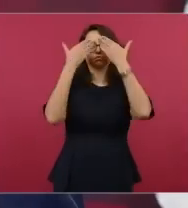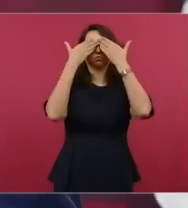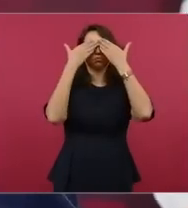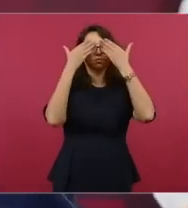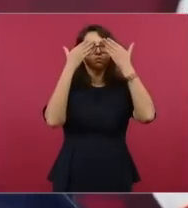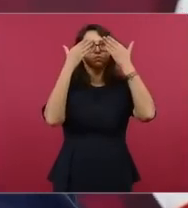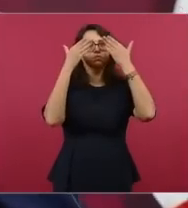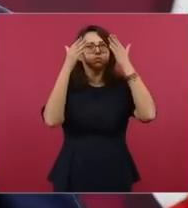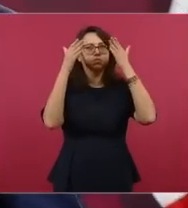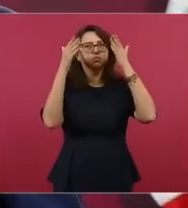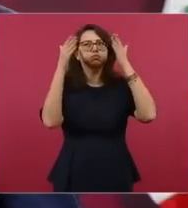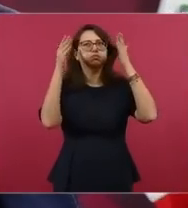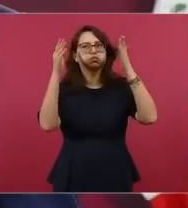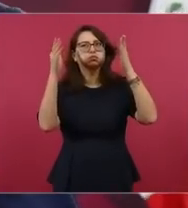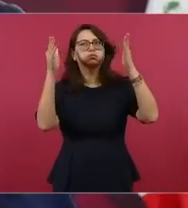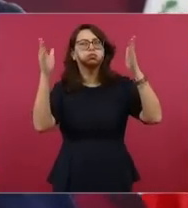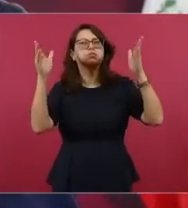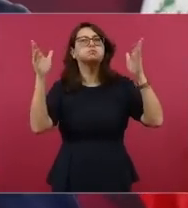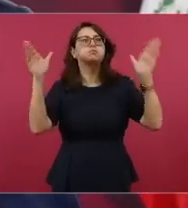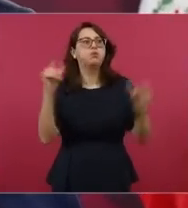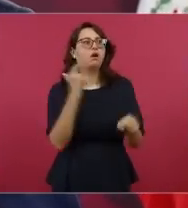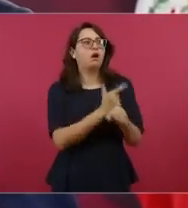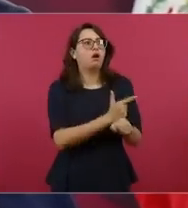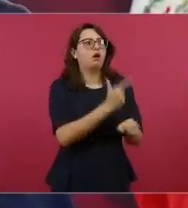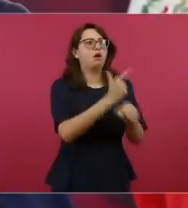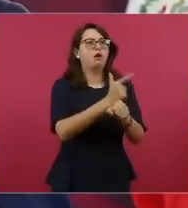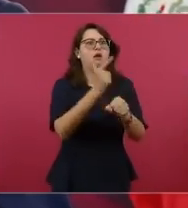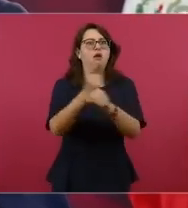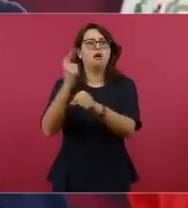cambio de mentalidad en nuestro país